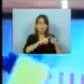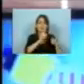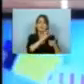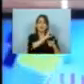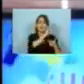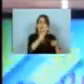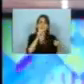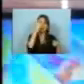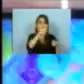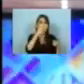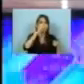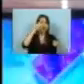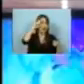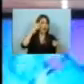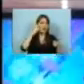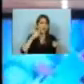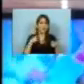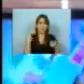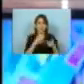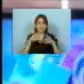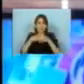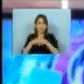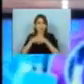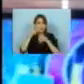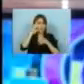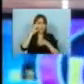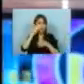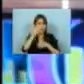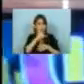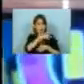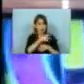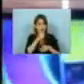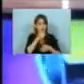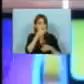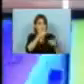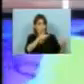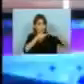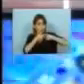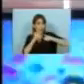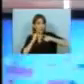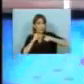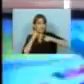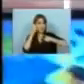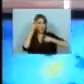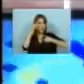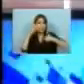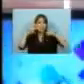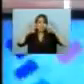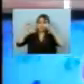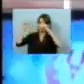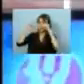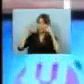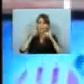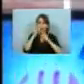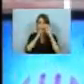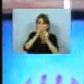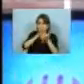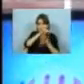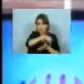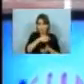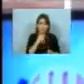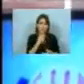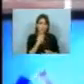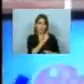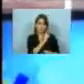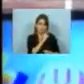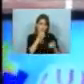maletín. Y respetamos eso, porque somos gente con código. Y como nos pidieron en Canal 13 que era exponerlos demasiado, no lo